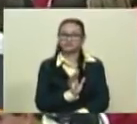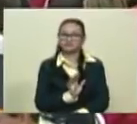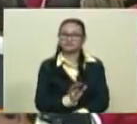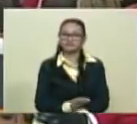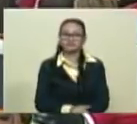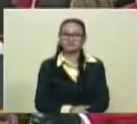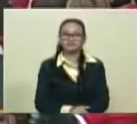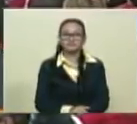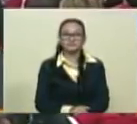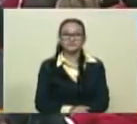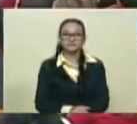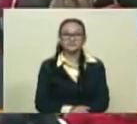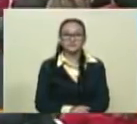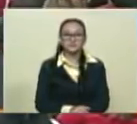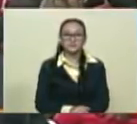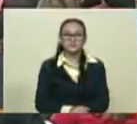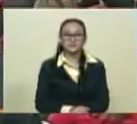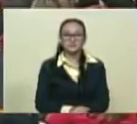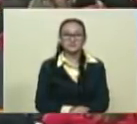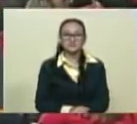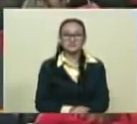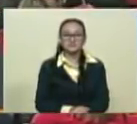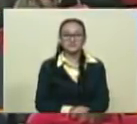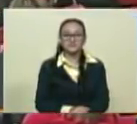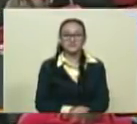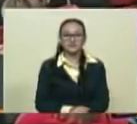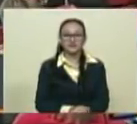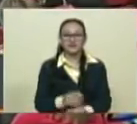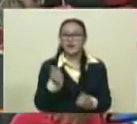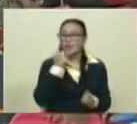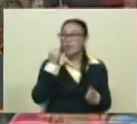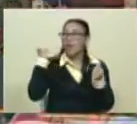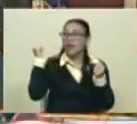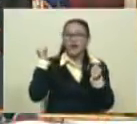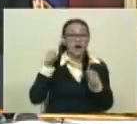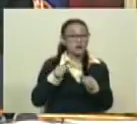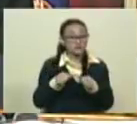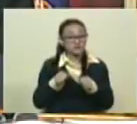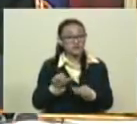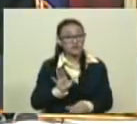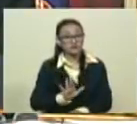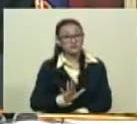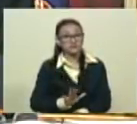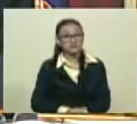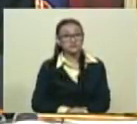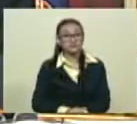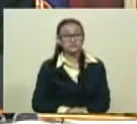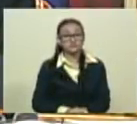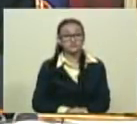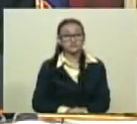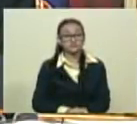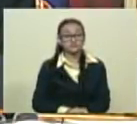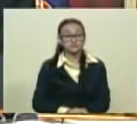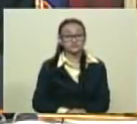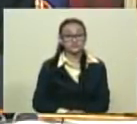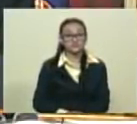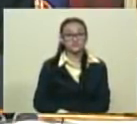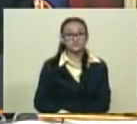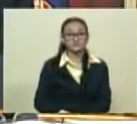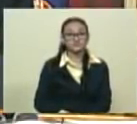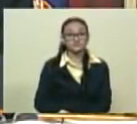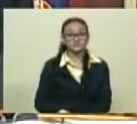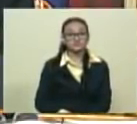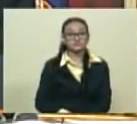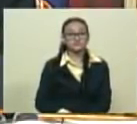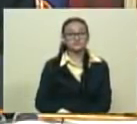Paro cínico. De paso no han levantado la huelga general todavía ellos. La huelga general sigue vigente. Se le fue de la